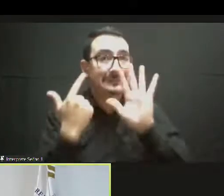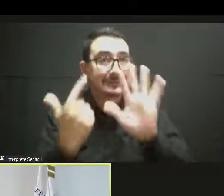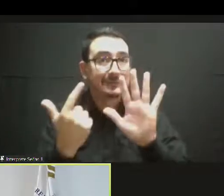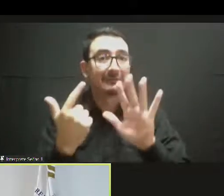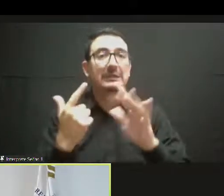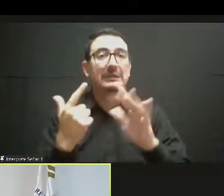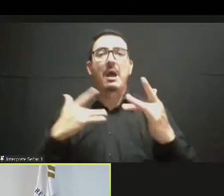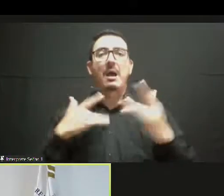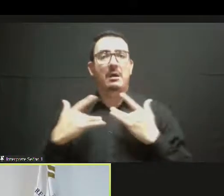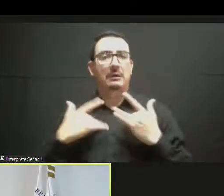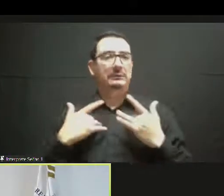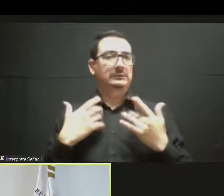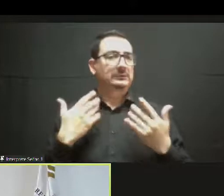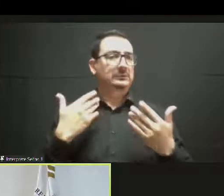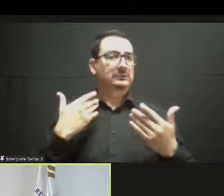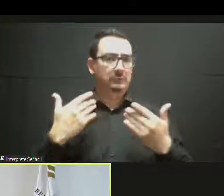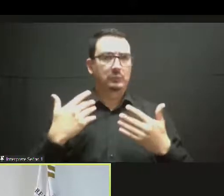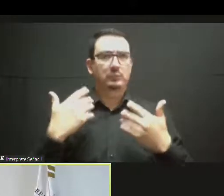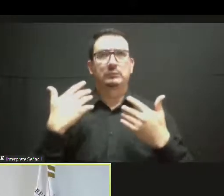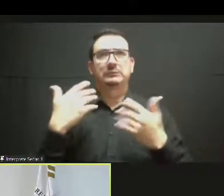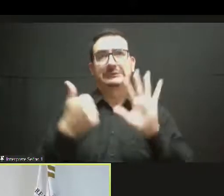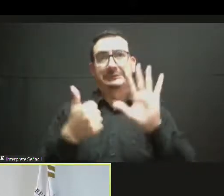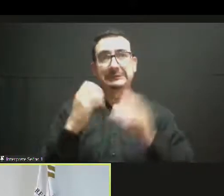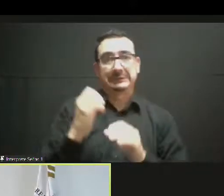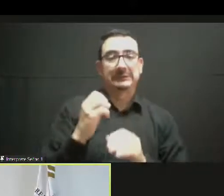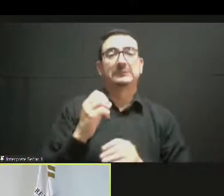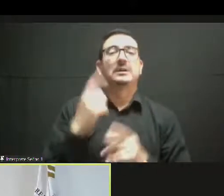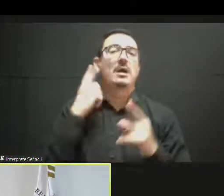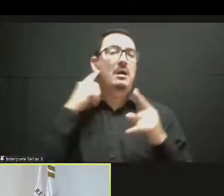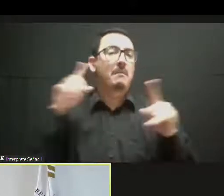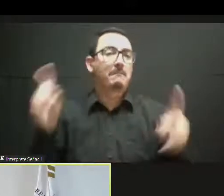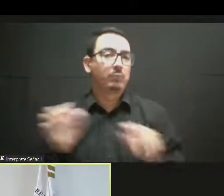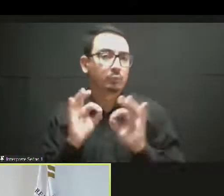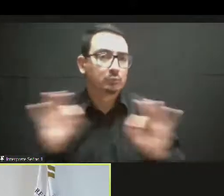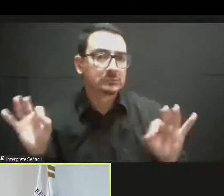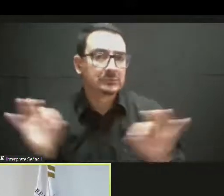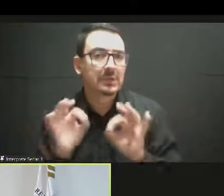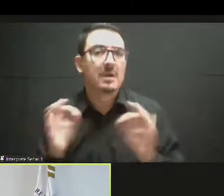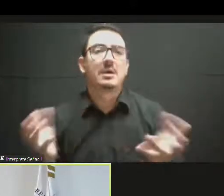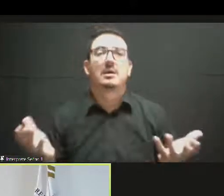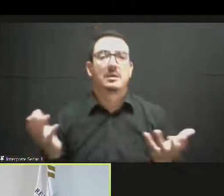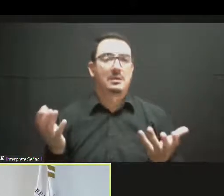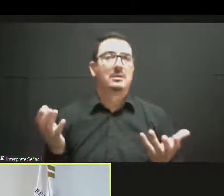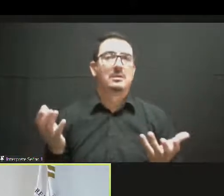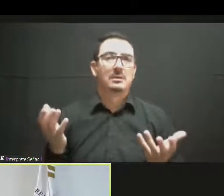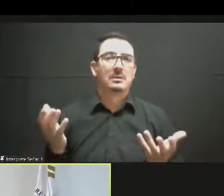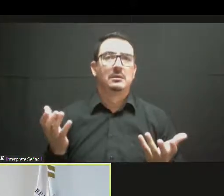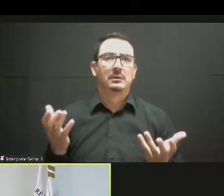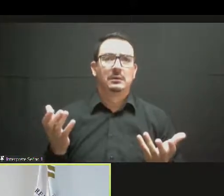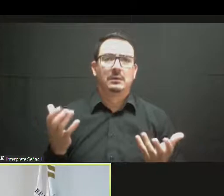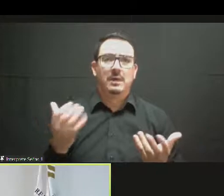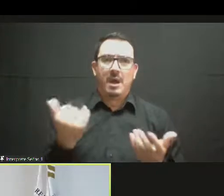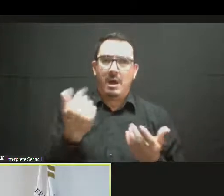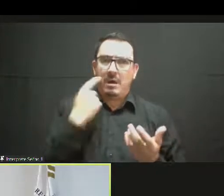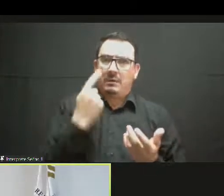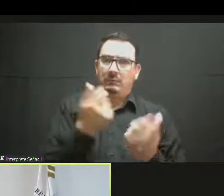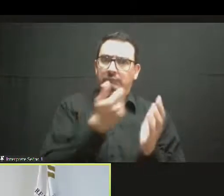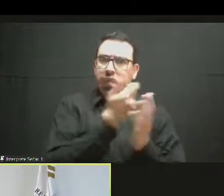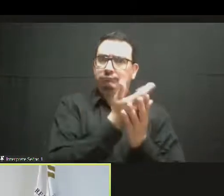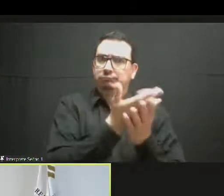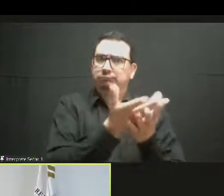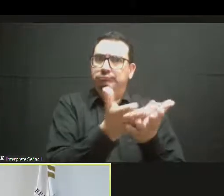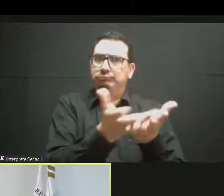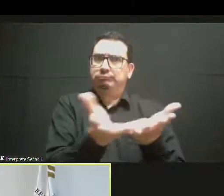espectáculo y 60 de música. Lo cual podemos evidenciar que con la Estrategia Nacional de Exploración de Servicios Modernos que